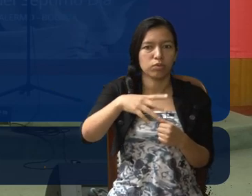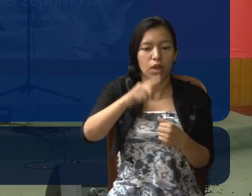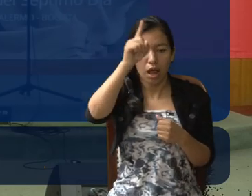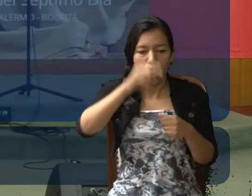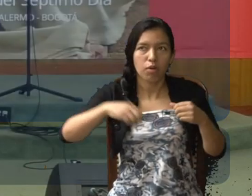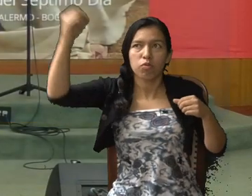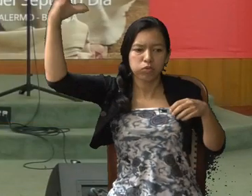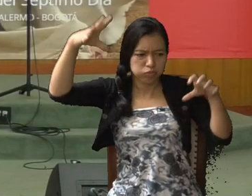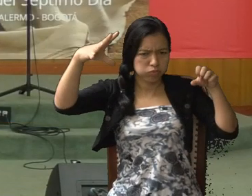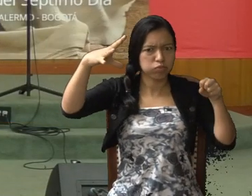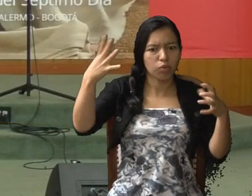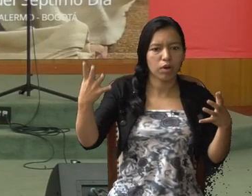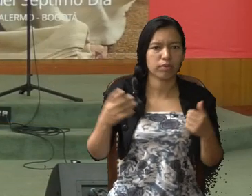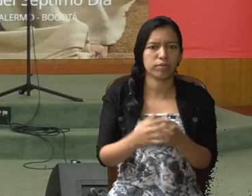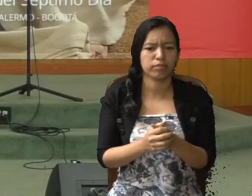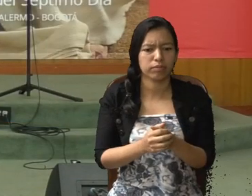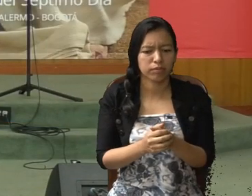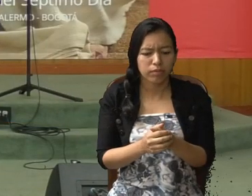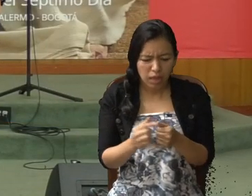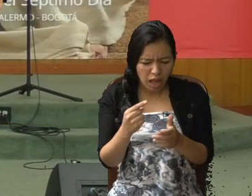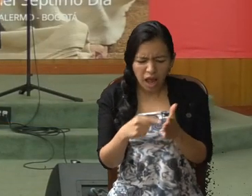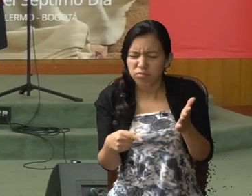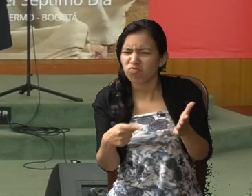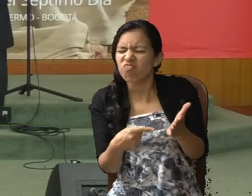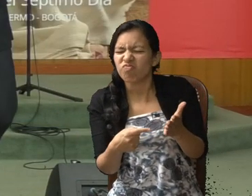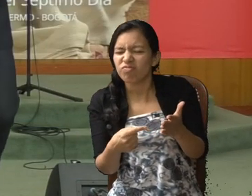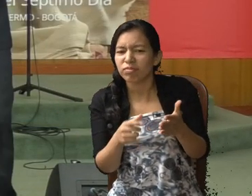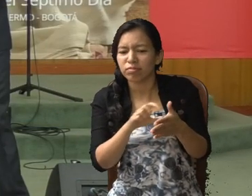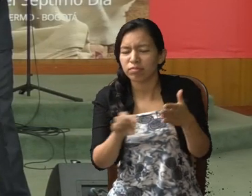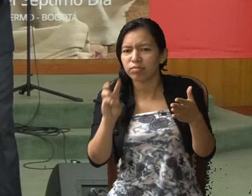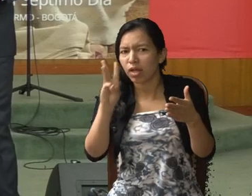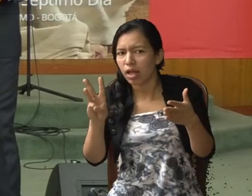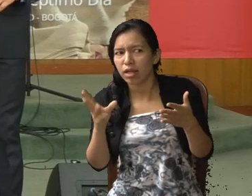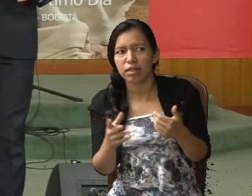sucede en el capítulo, en el versículo 3 de Génesis 1?